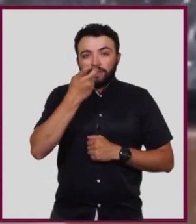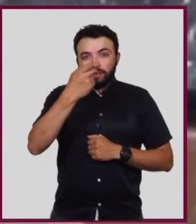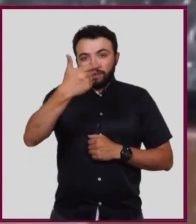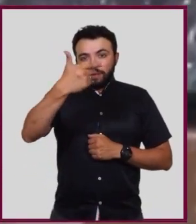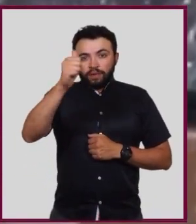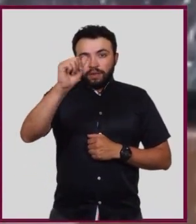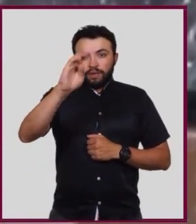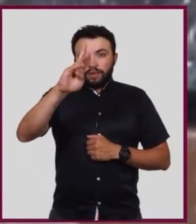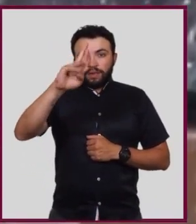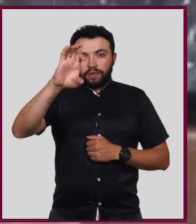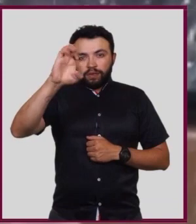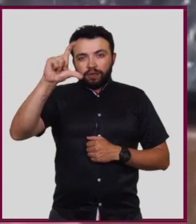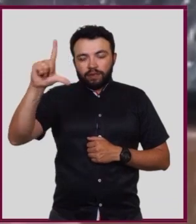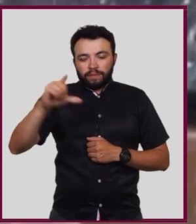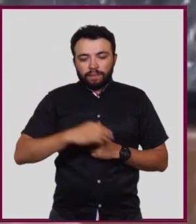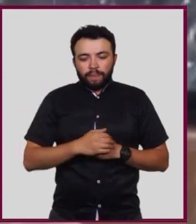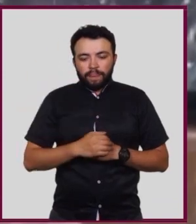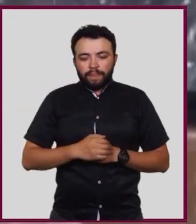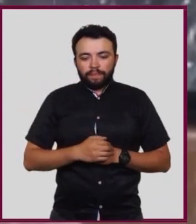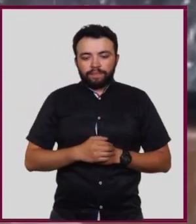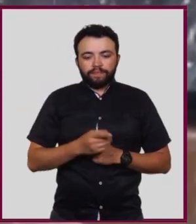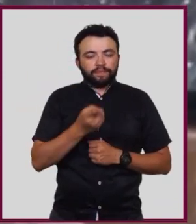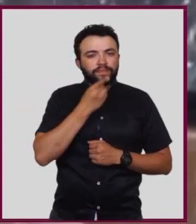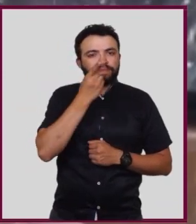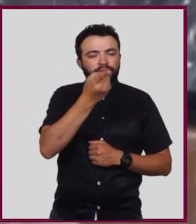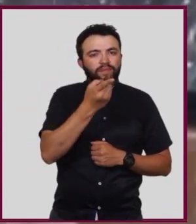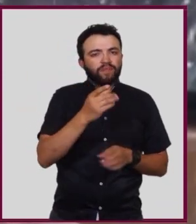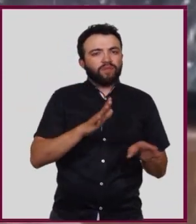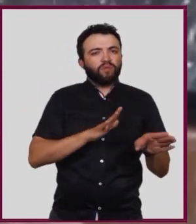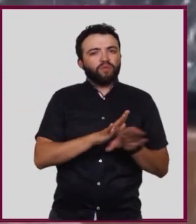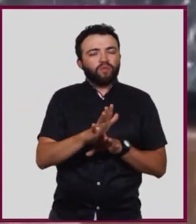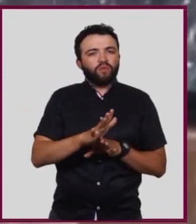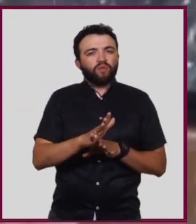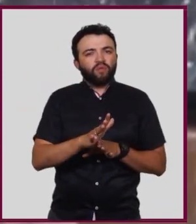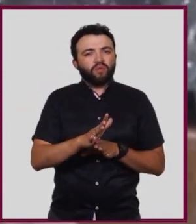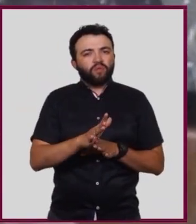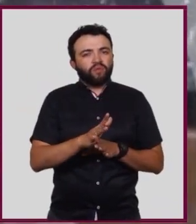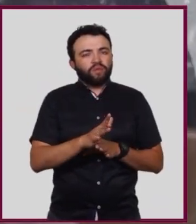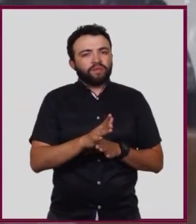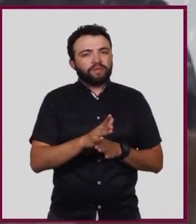Gabriel lo que está señalando es que